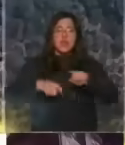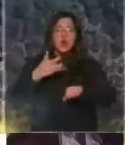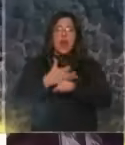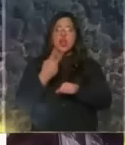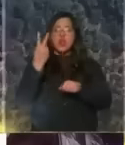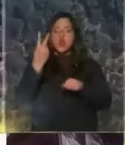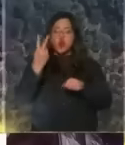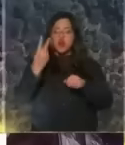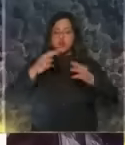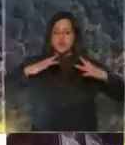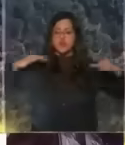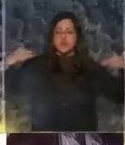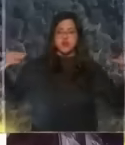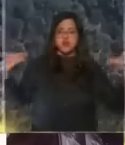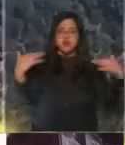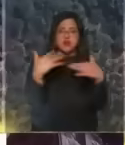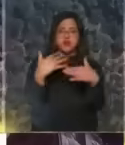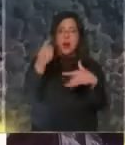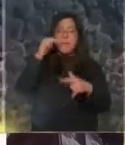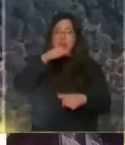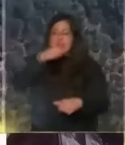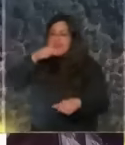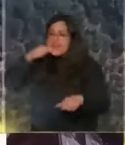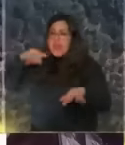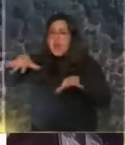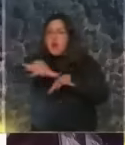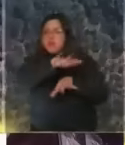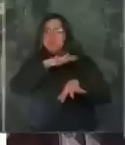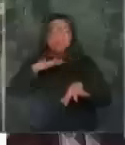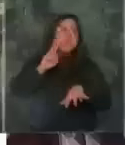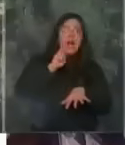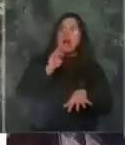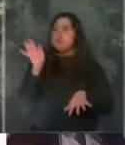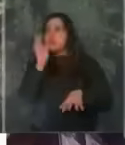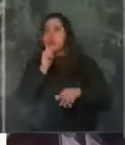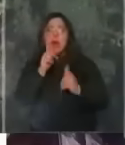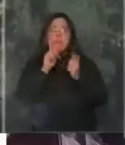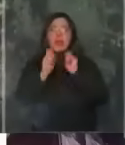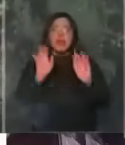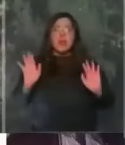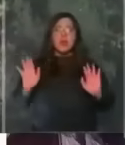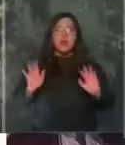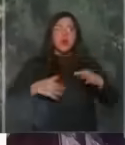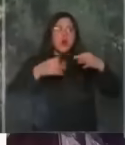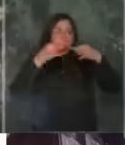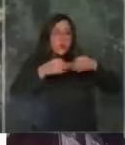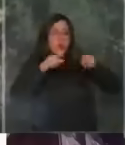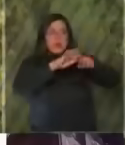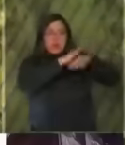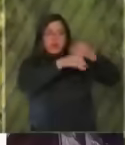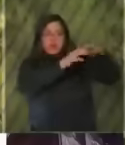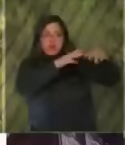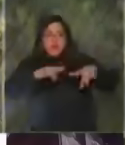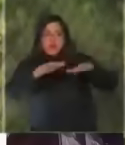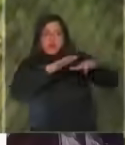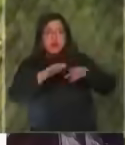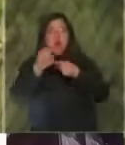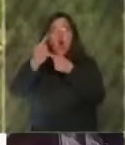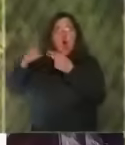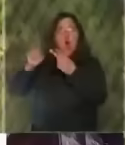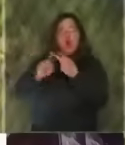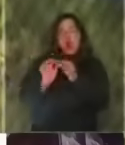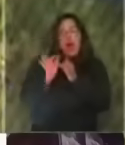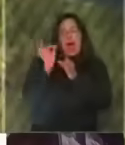quebradas la sequía les escondió el peligro inminente de derrumbe entonces ca agua justo por ahí y tenemos la otra quebrada